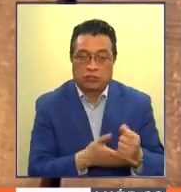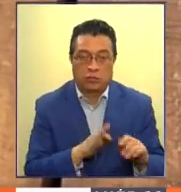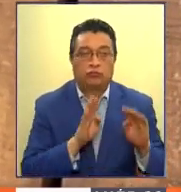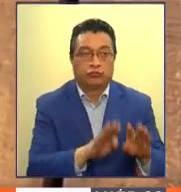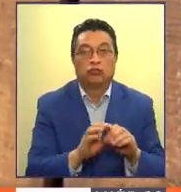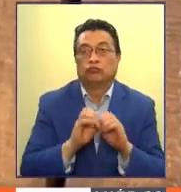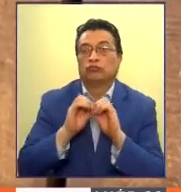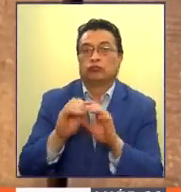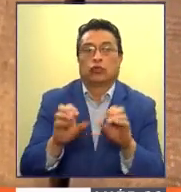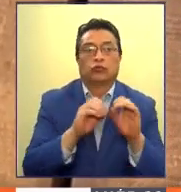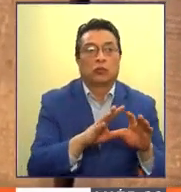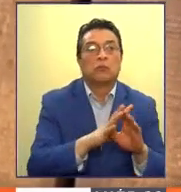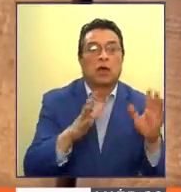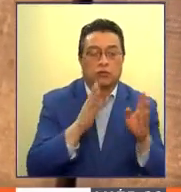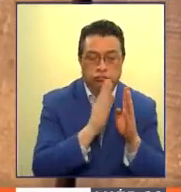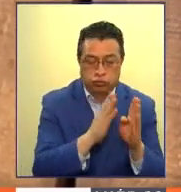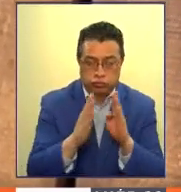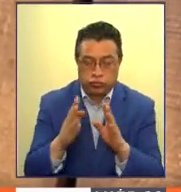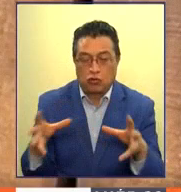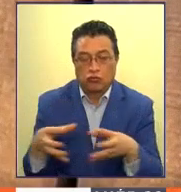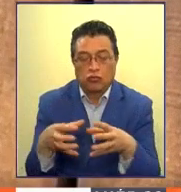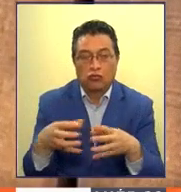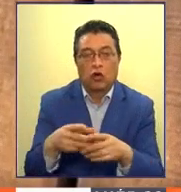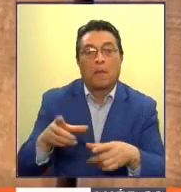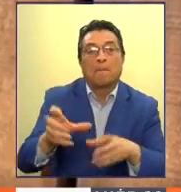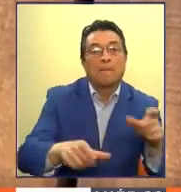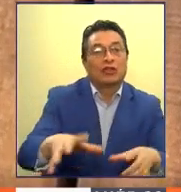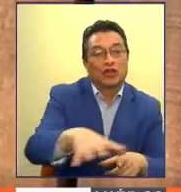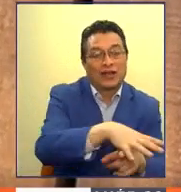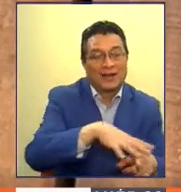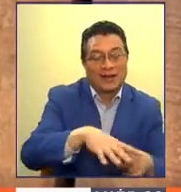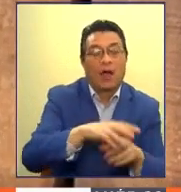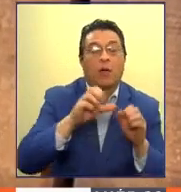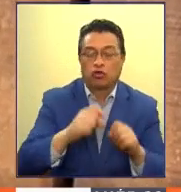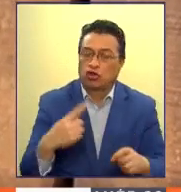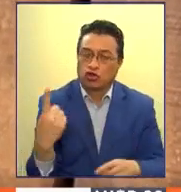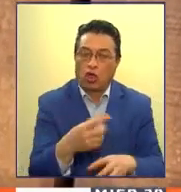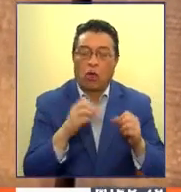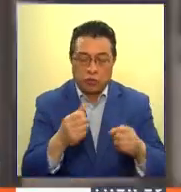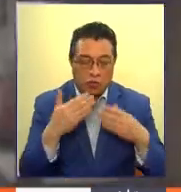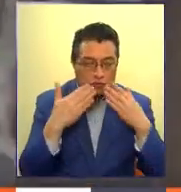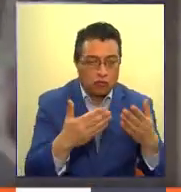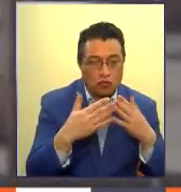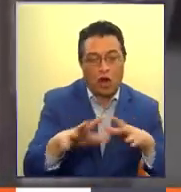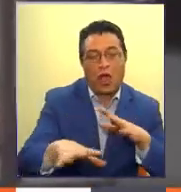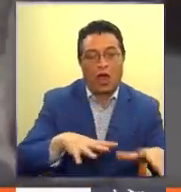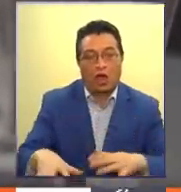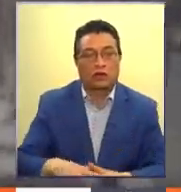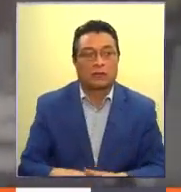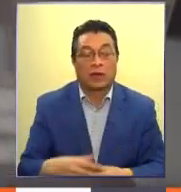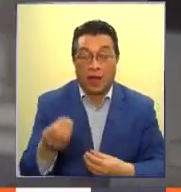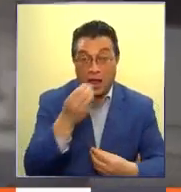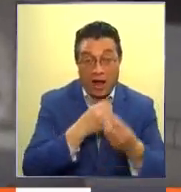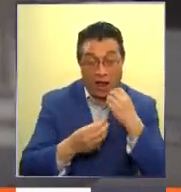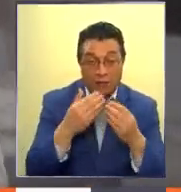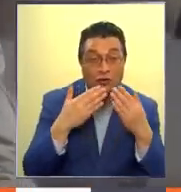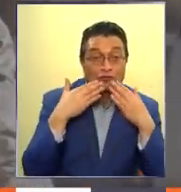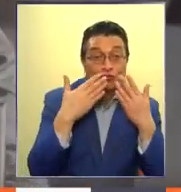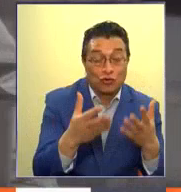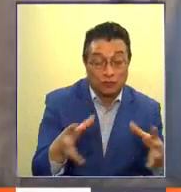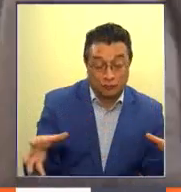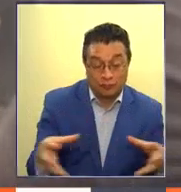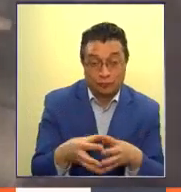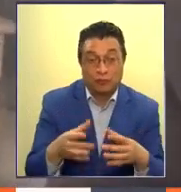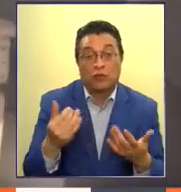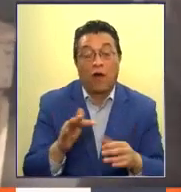distribución más capilar hacia las organizaciones sociales para que todos puedan hoy día recibir esos productos. Los alimentos donados llegan a organizaciones